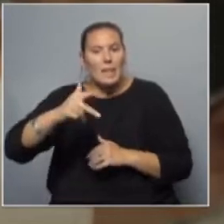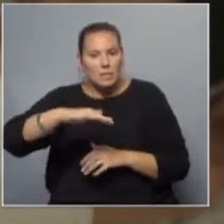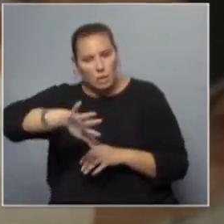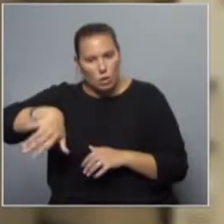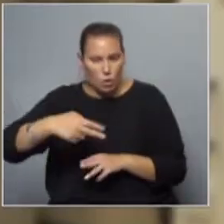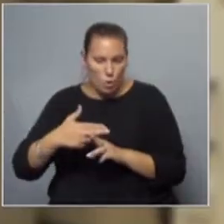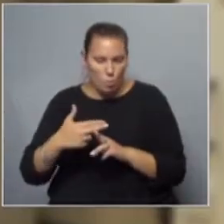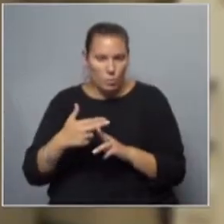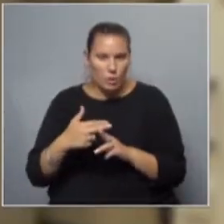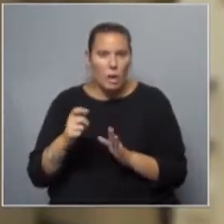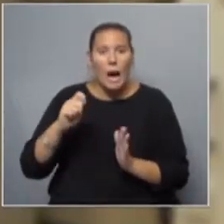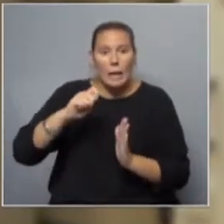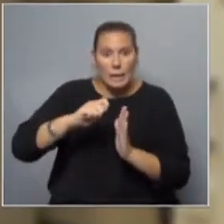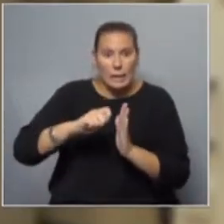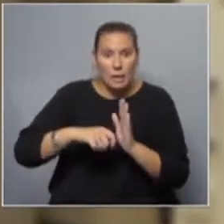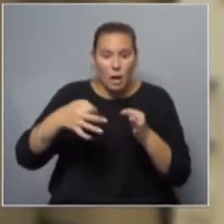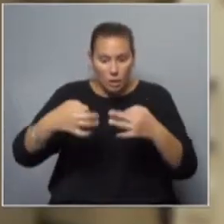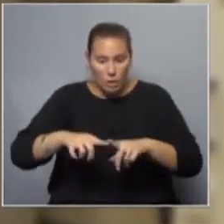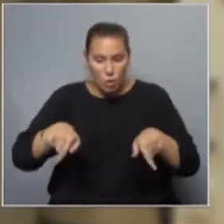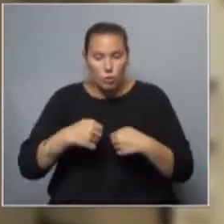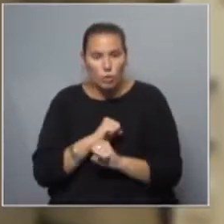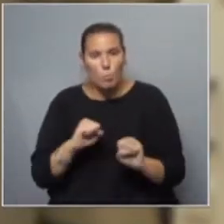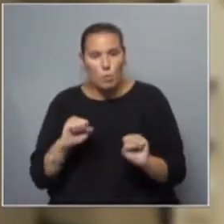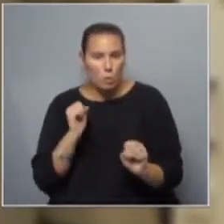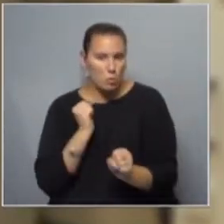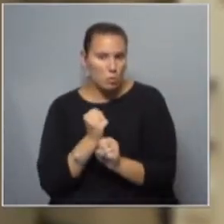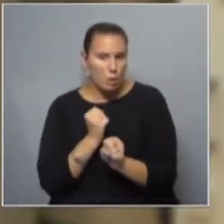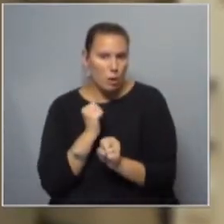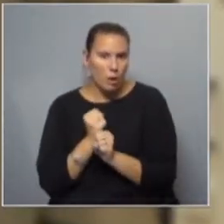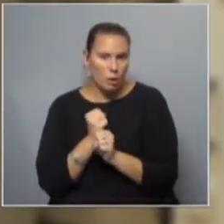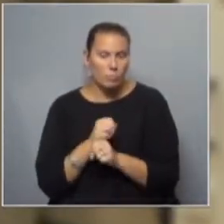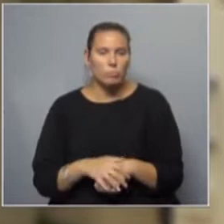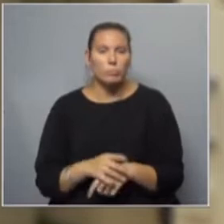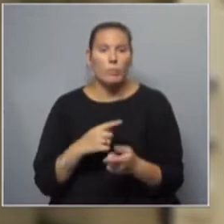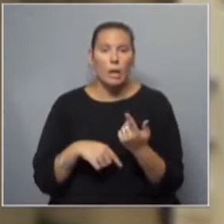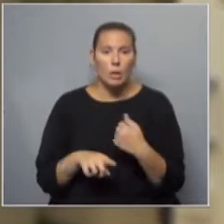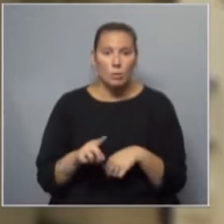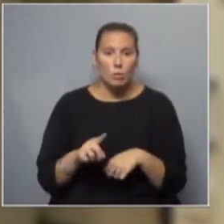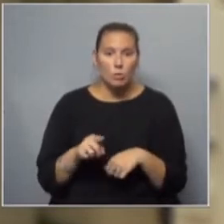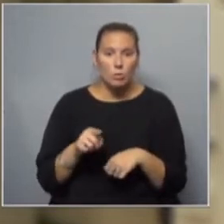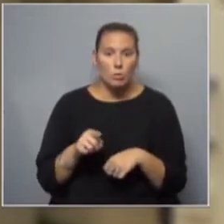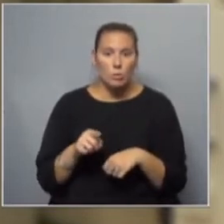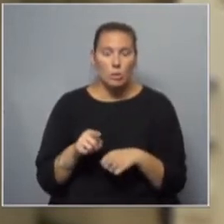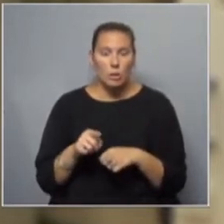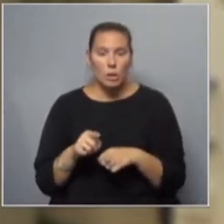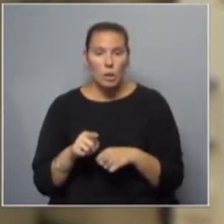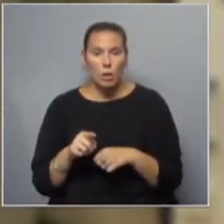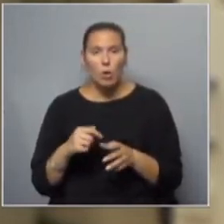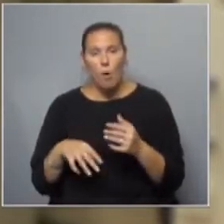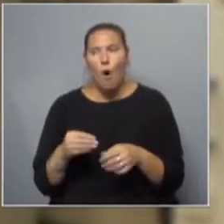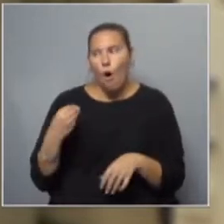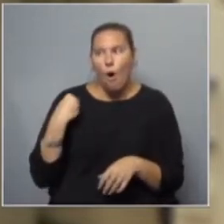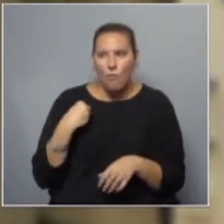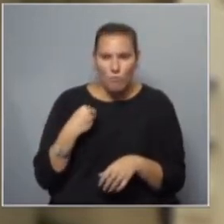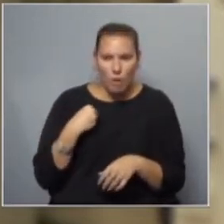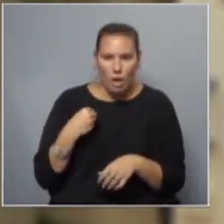parte, acredita que somos competentes para hacer ese ensayo. Entonces, de esa manera le da